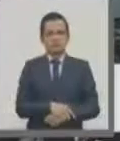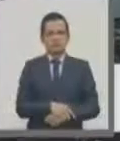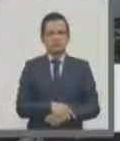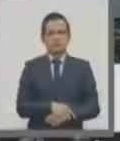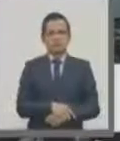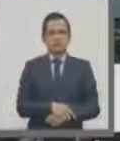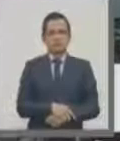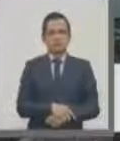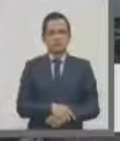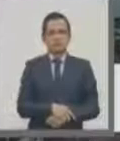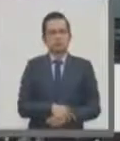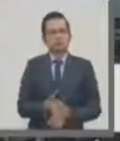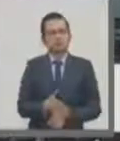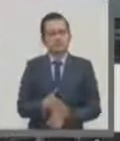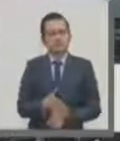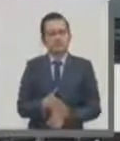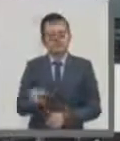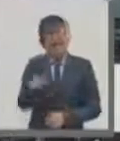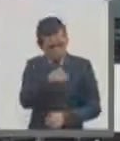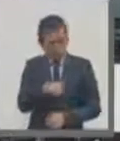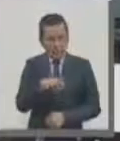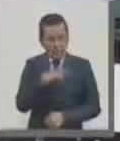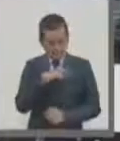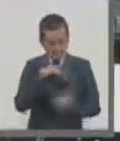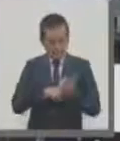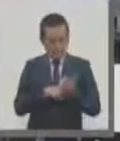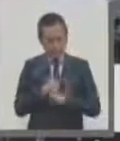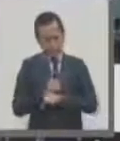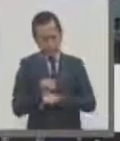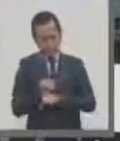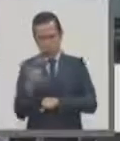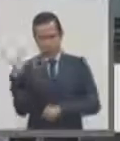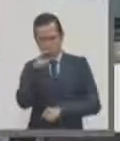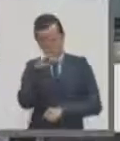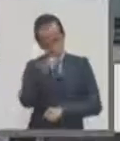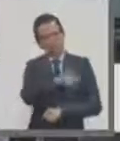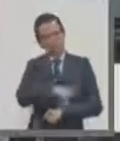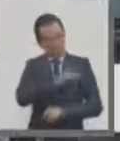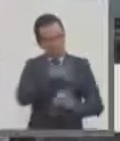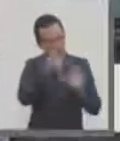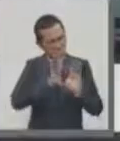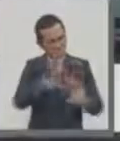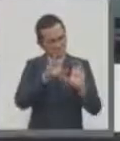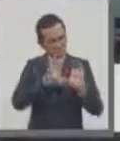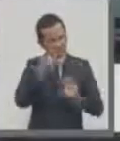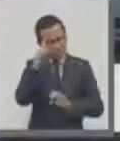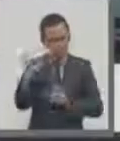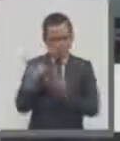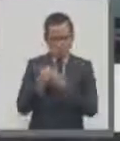Veracruz, el que lleve raza negra en las venas puede cantarla, para acompañar a Toña.